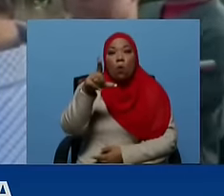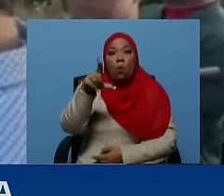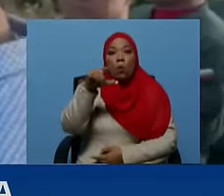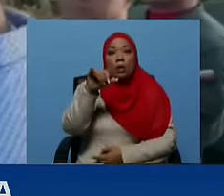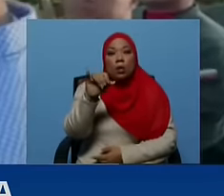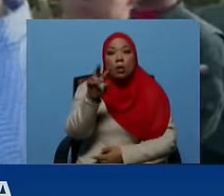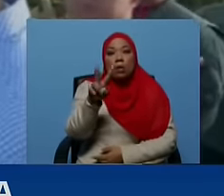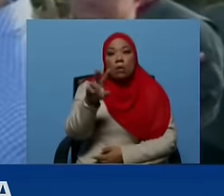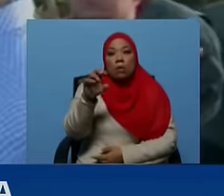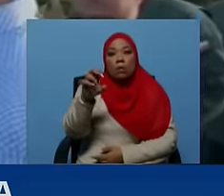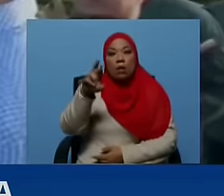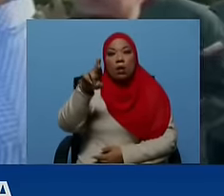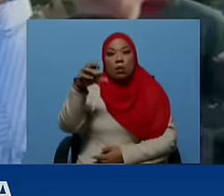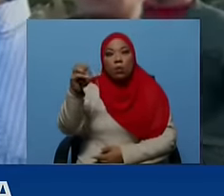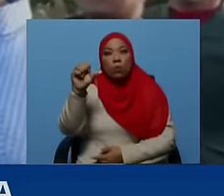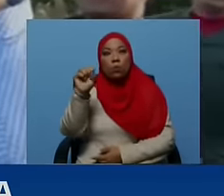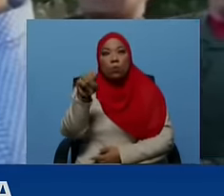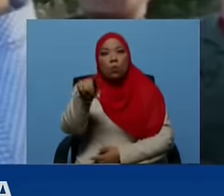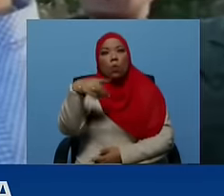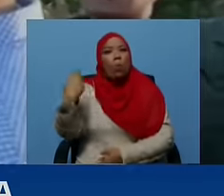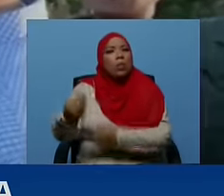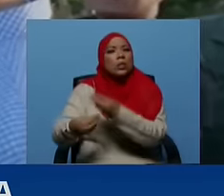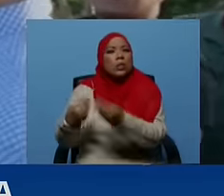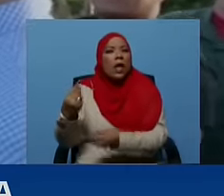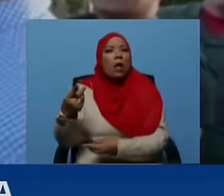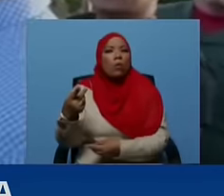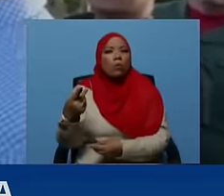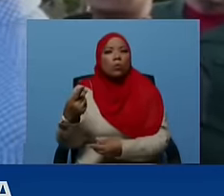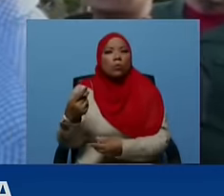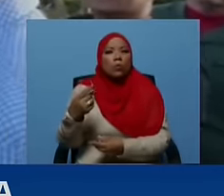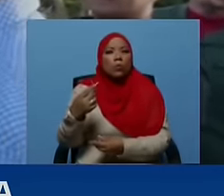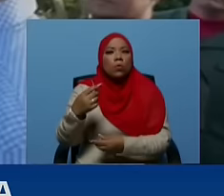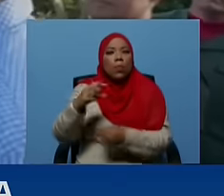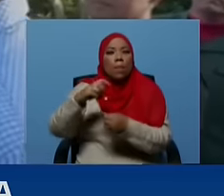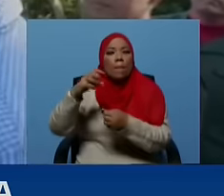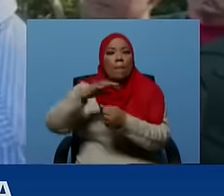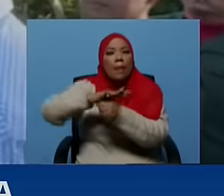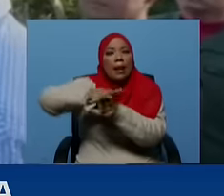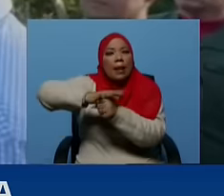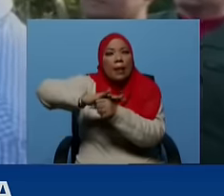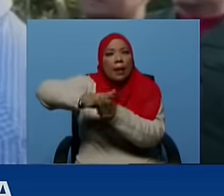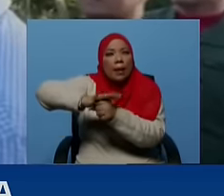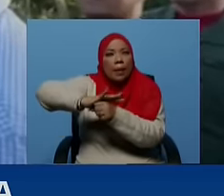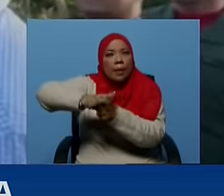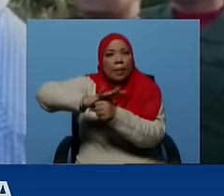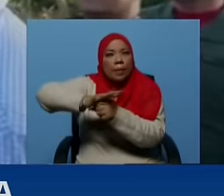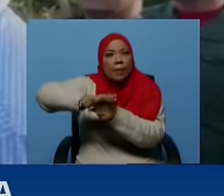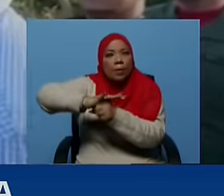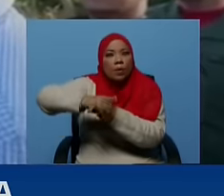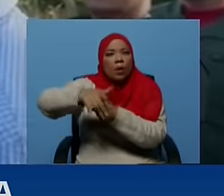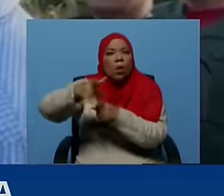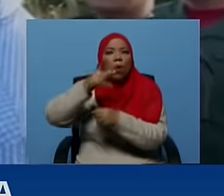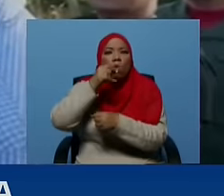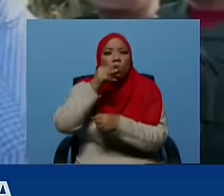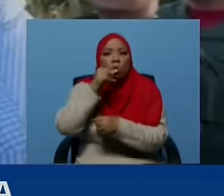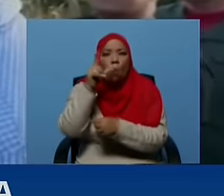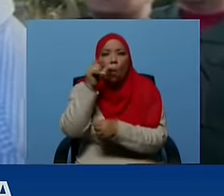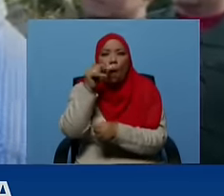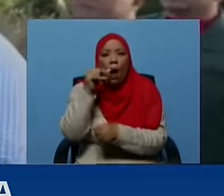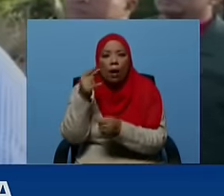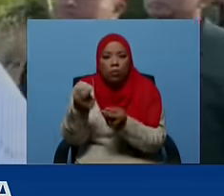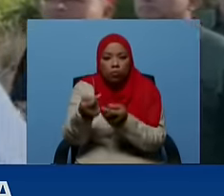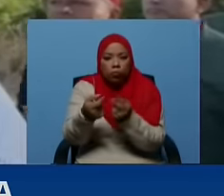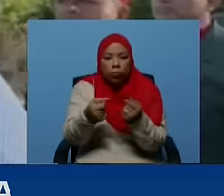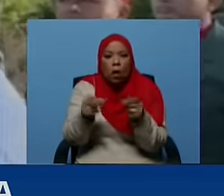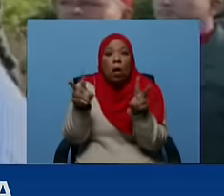pregunta qué hicieron ustedes para que la naranja no tenga semilla Ese es una ese es un nuevo un nuevo